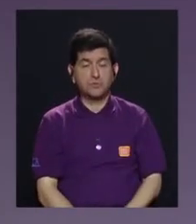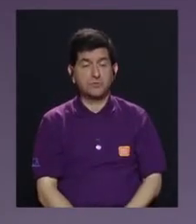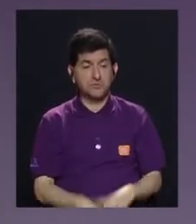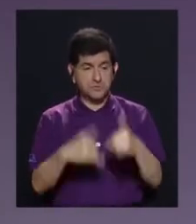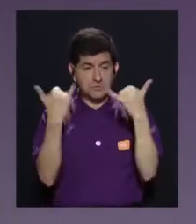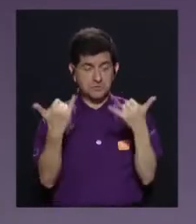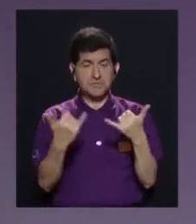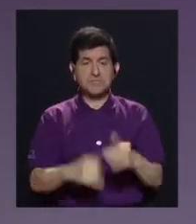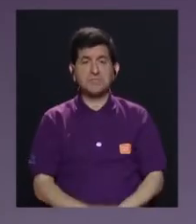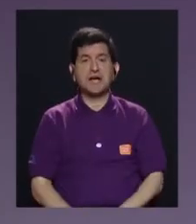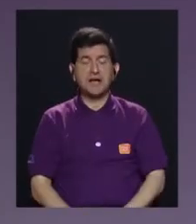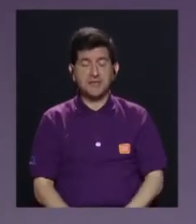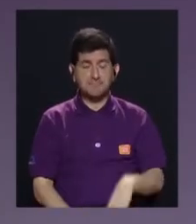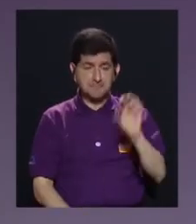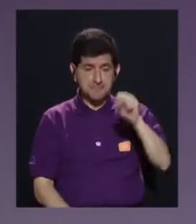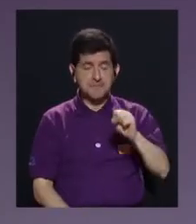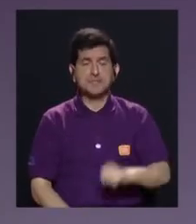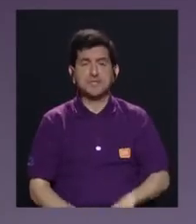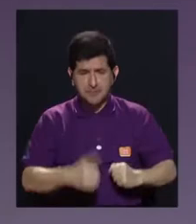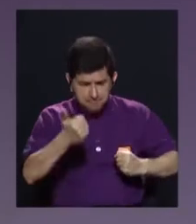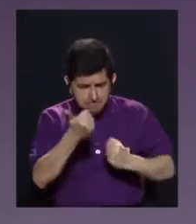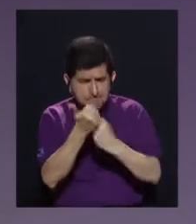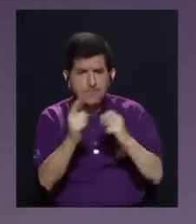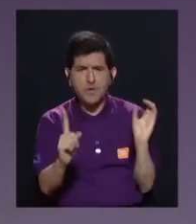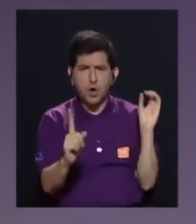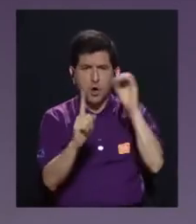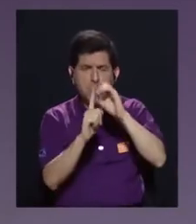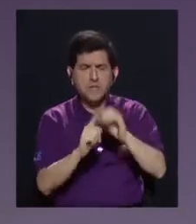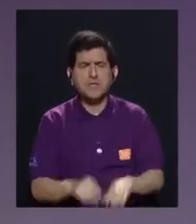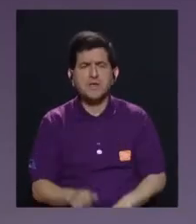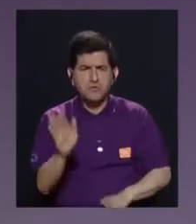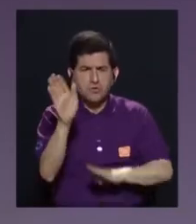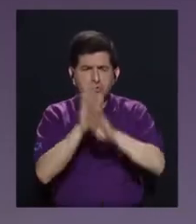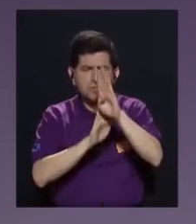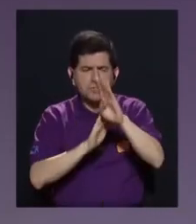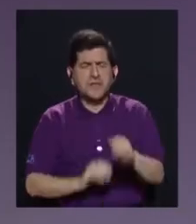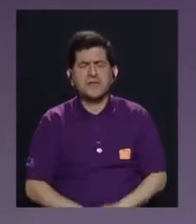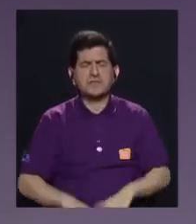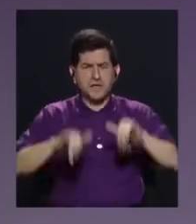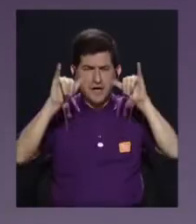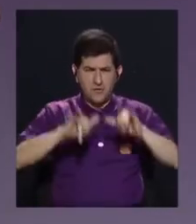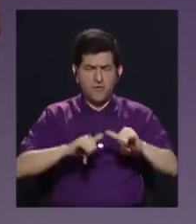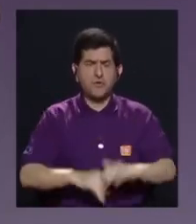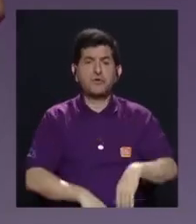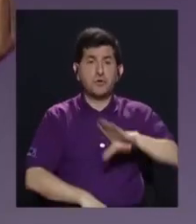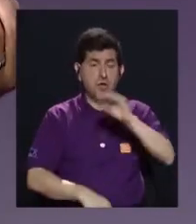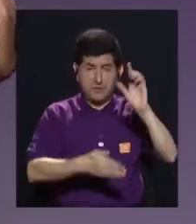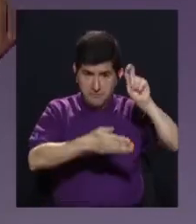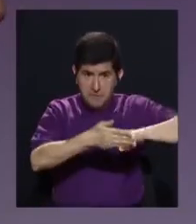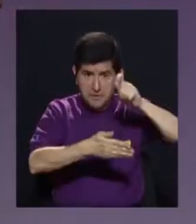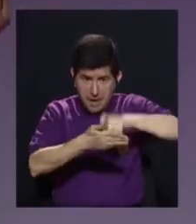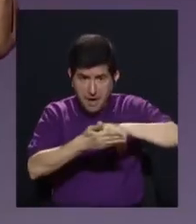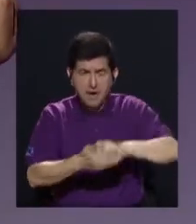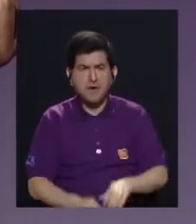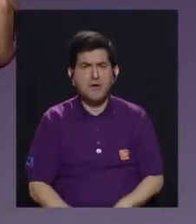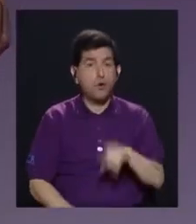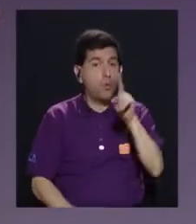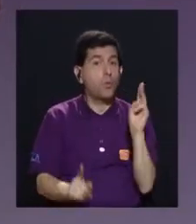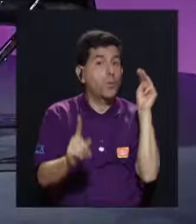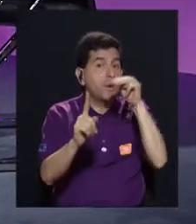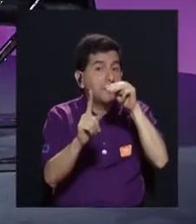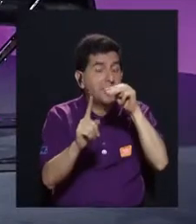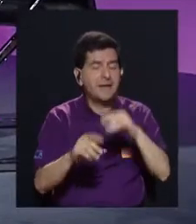signatarias y los objetivos de desarrollo sostenible cuyo una de las metas tiene que ver con la igualdad